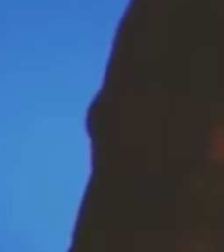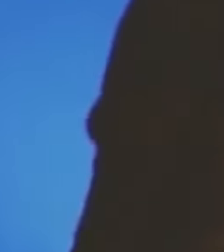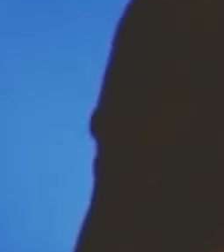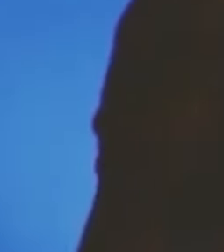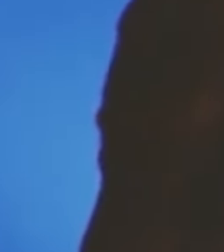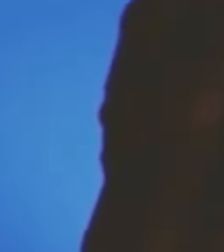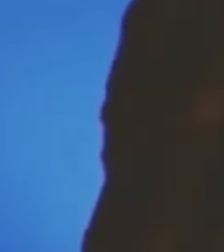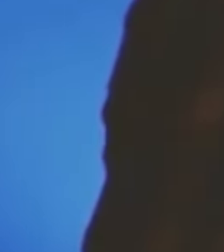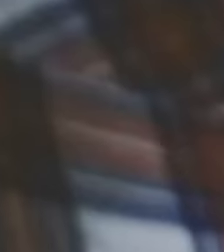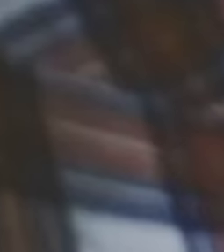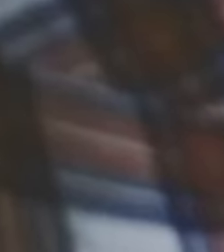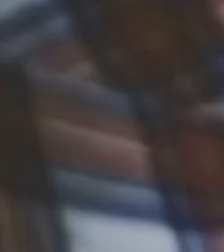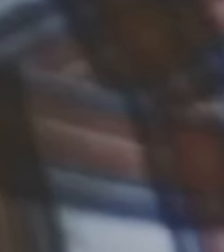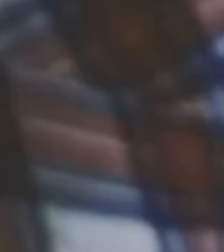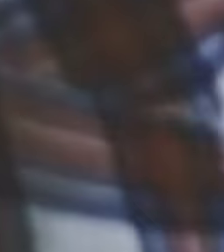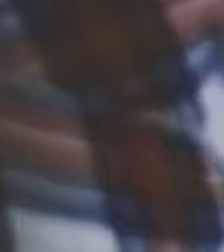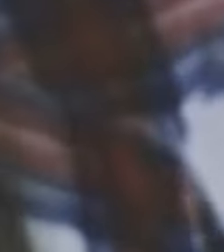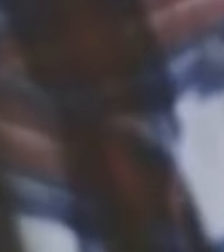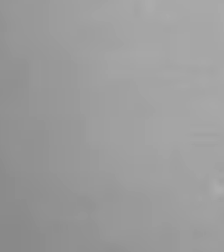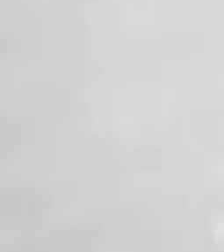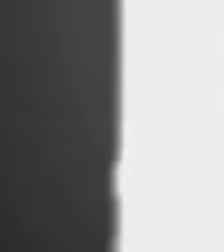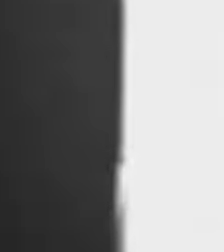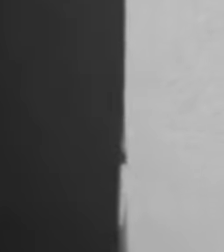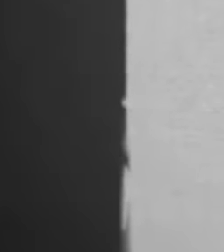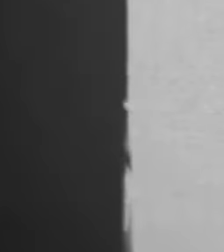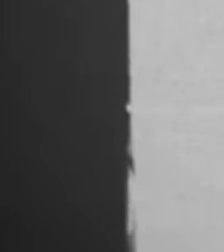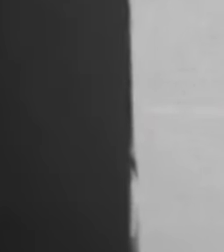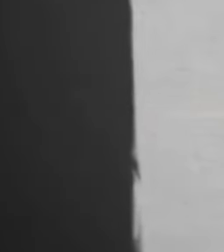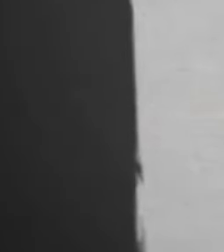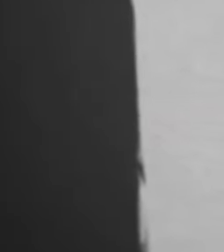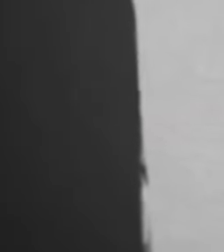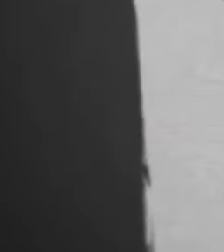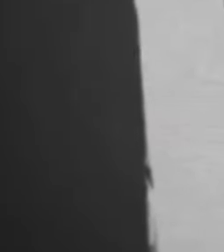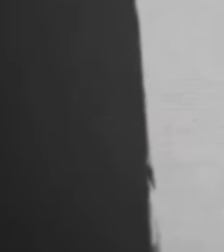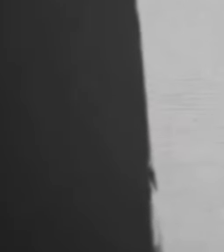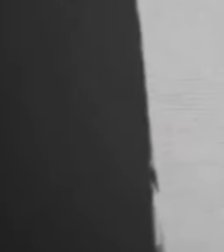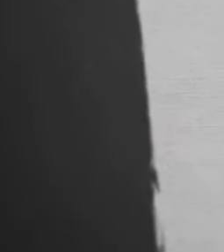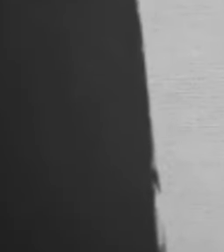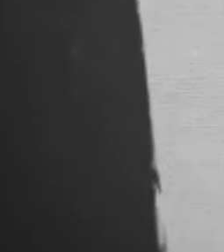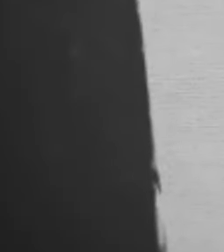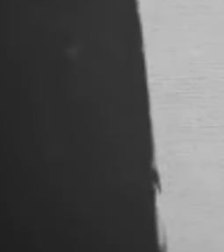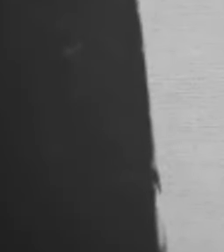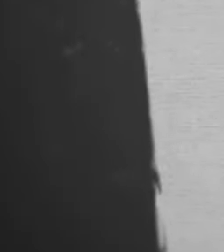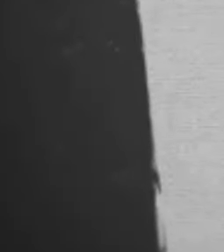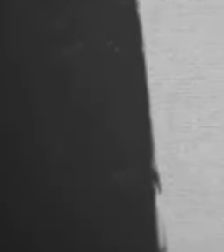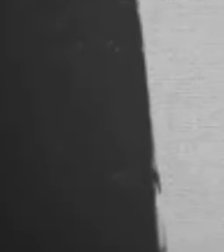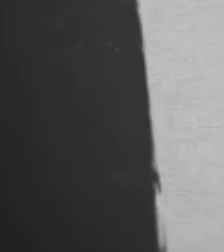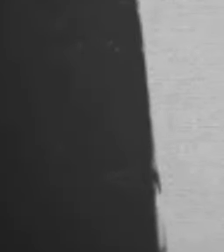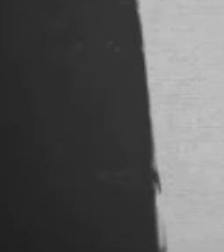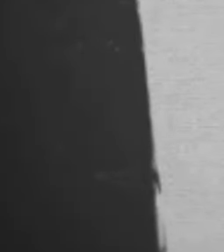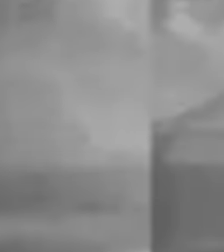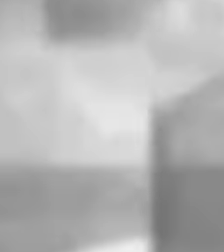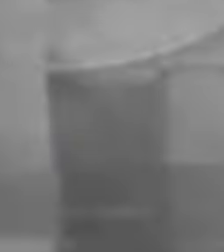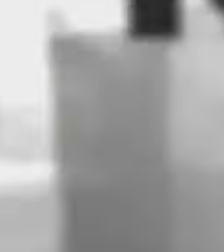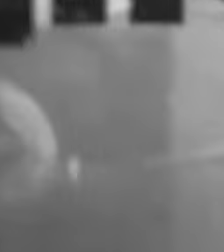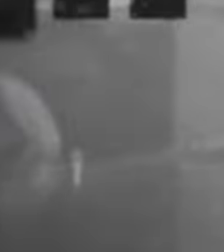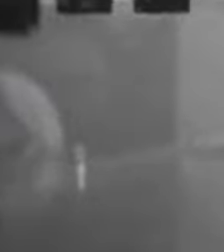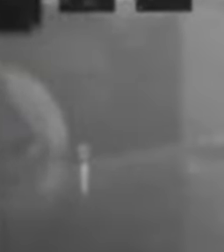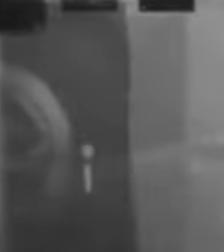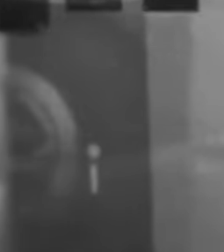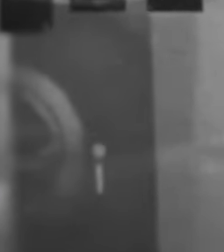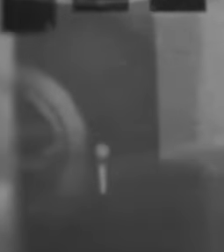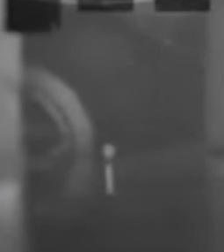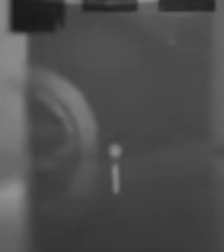realizadores, productores, académicos y expertos, para conversar sobre el impacto de la televisión en nuestras identidades.